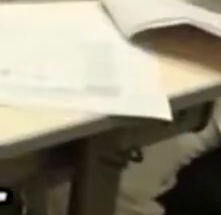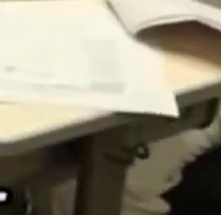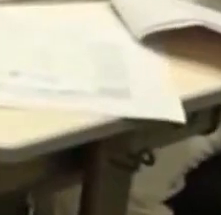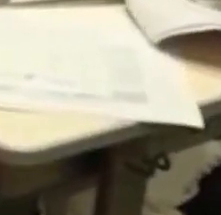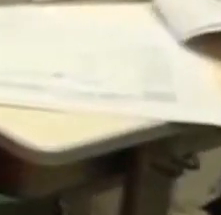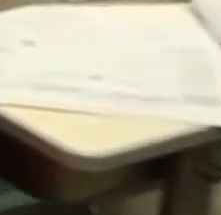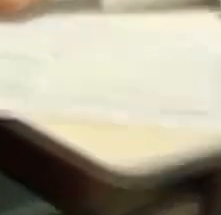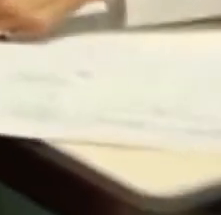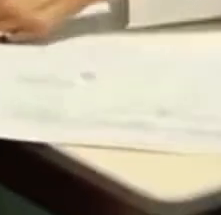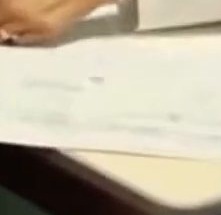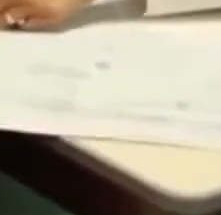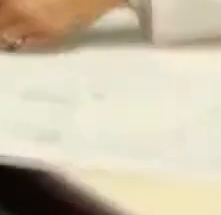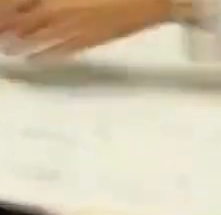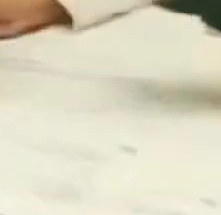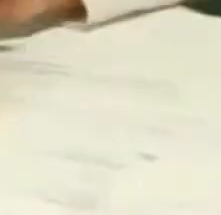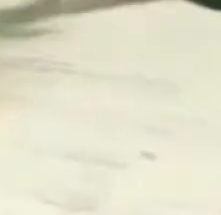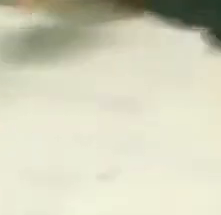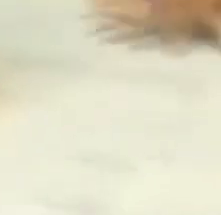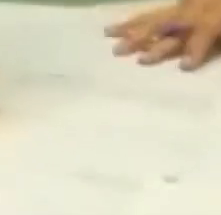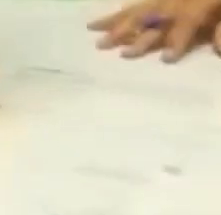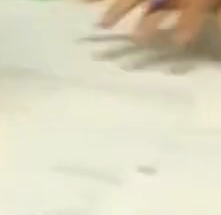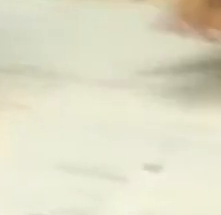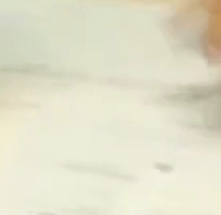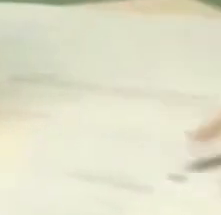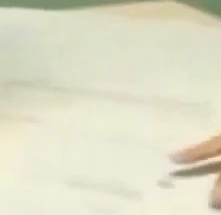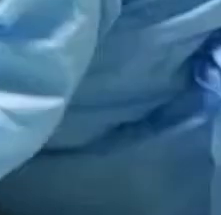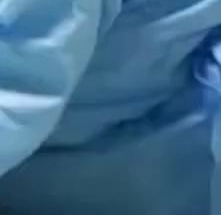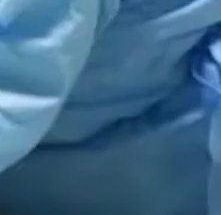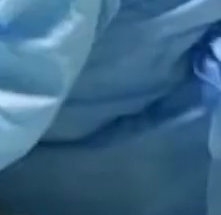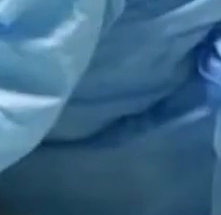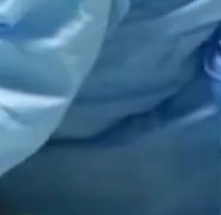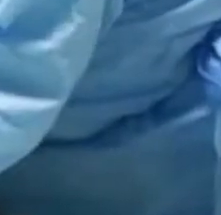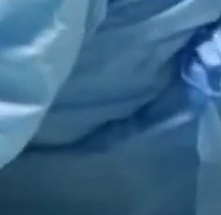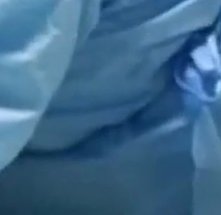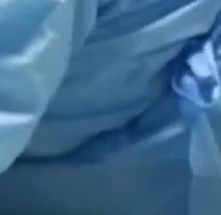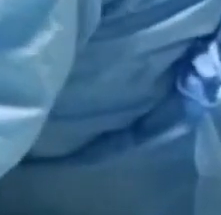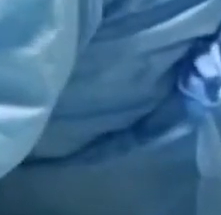asustado, me pincharon y está Chamaquili vacunado.